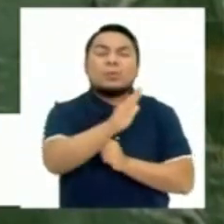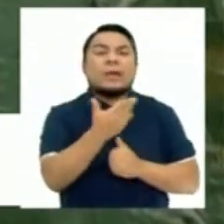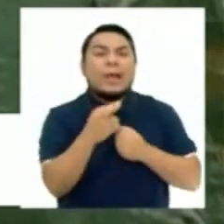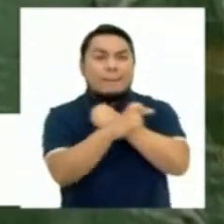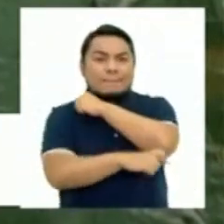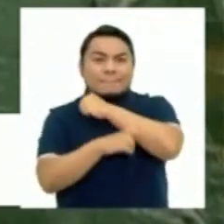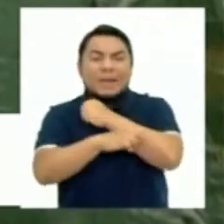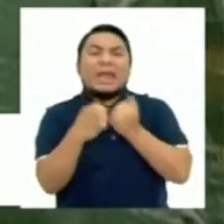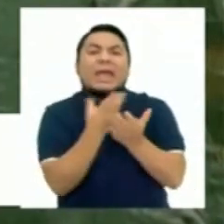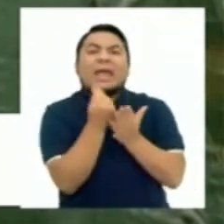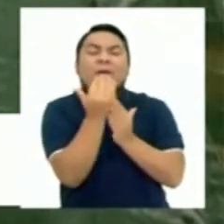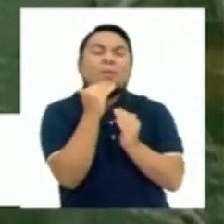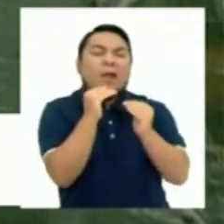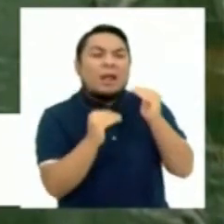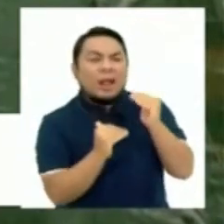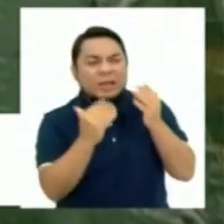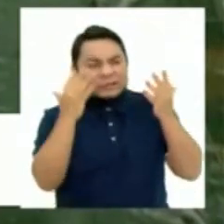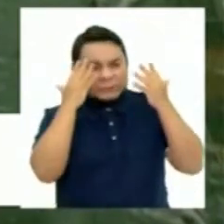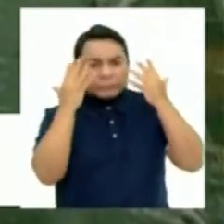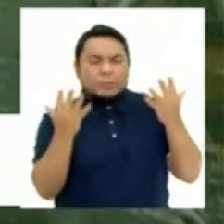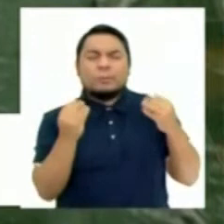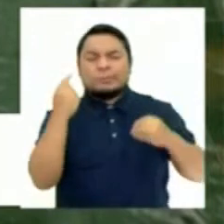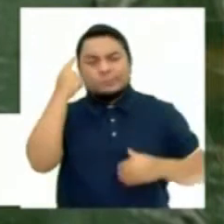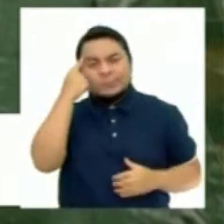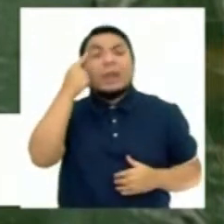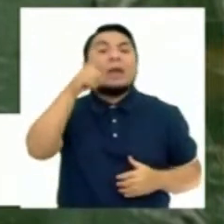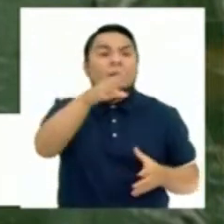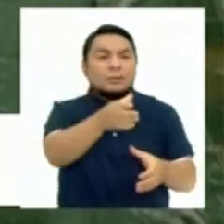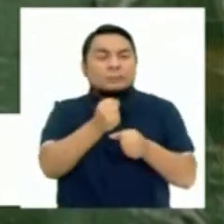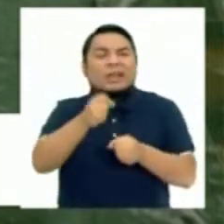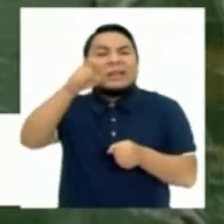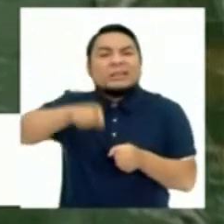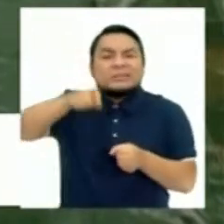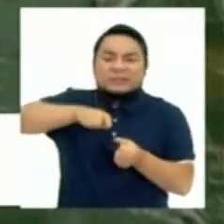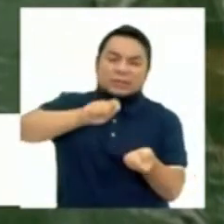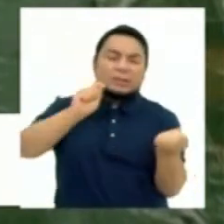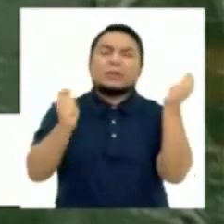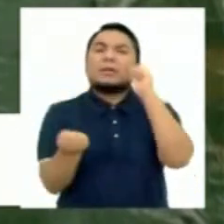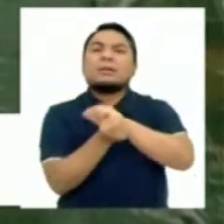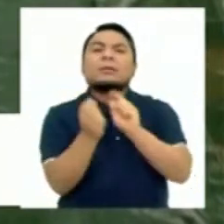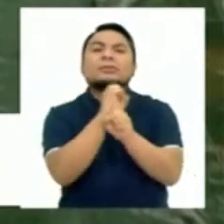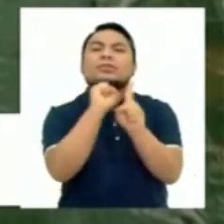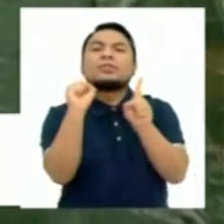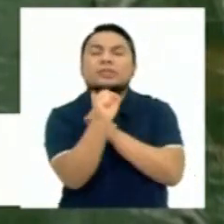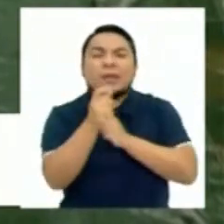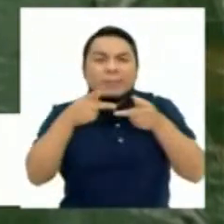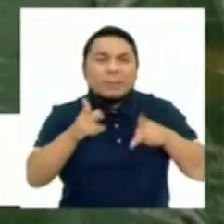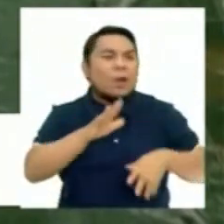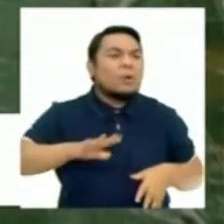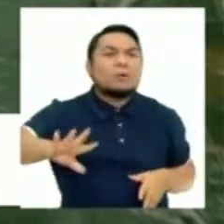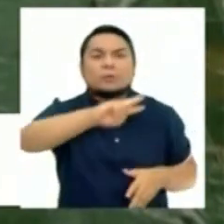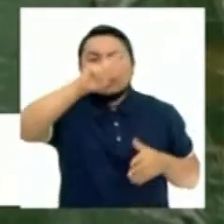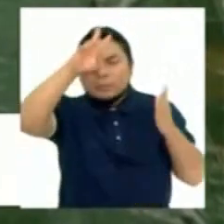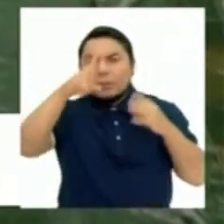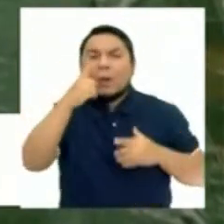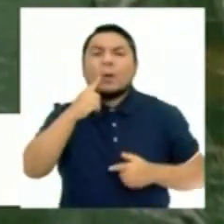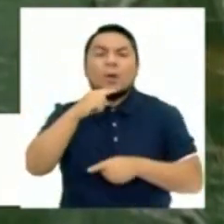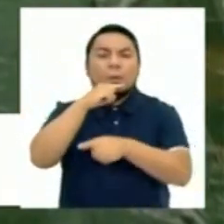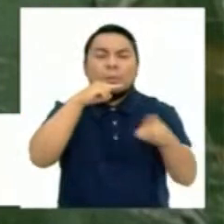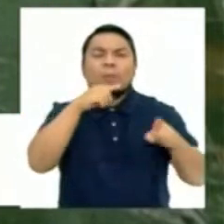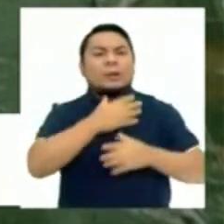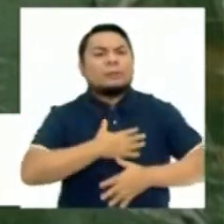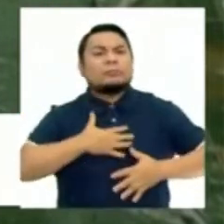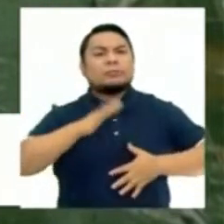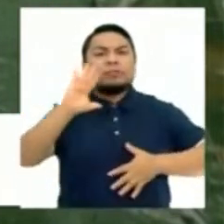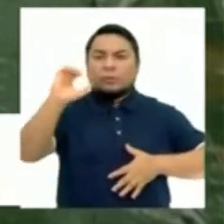y la economía. Por ello, es necesaria una transformación social que permita a todos los peruanos y peruanas gozar